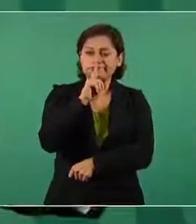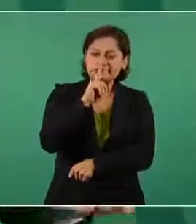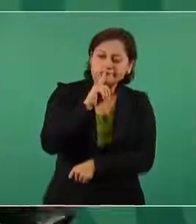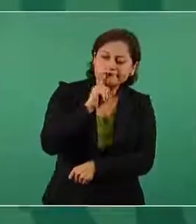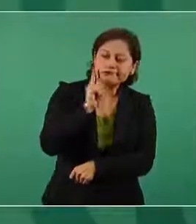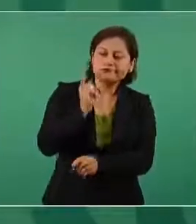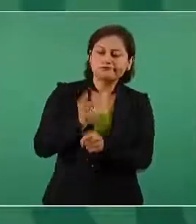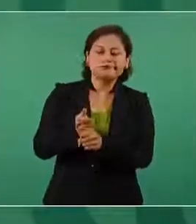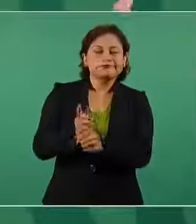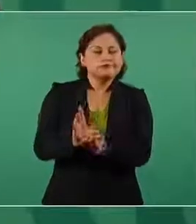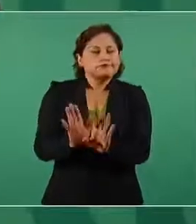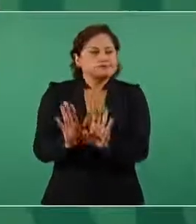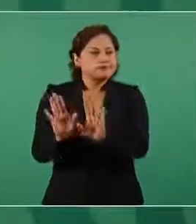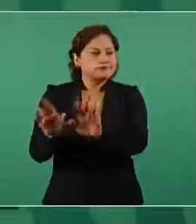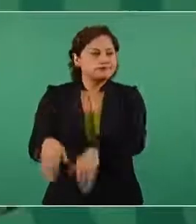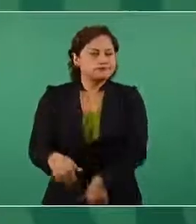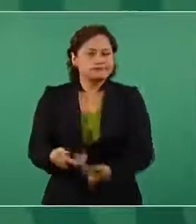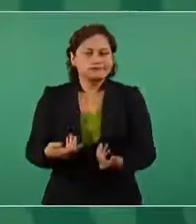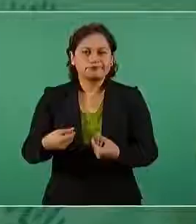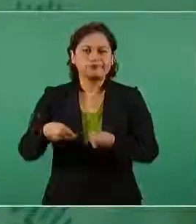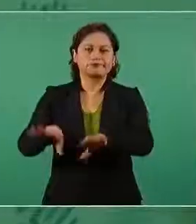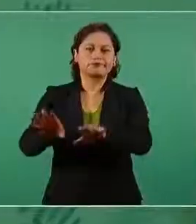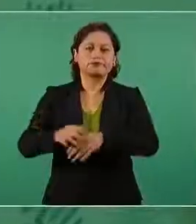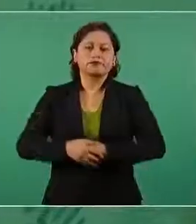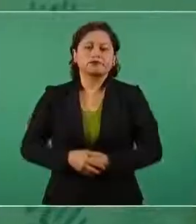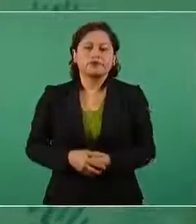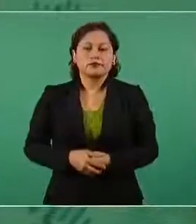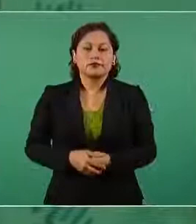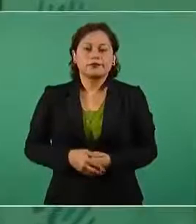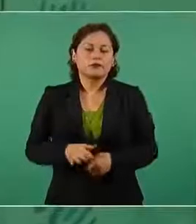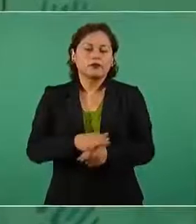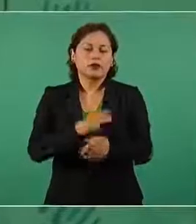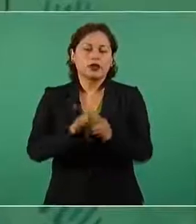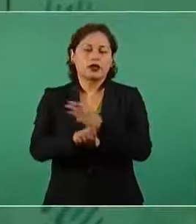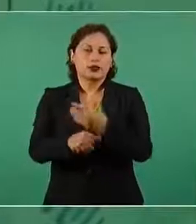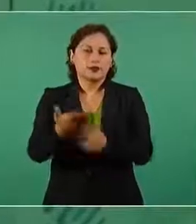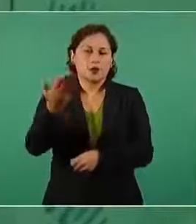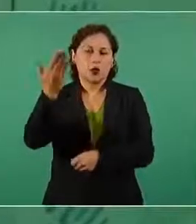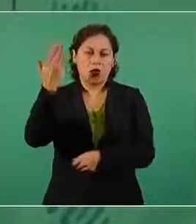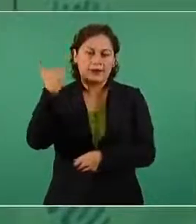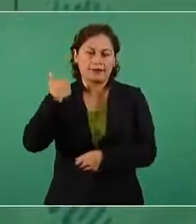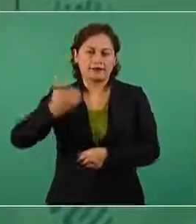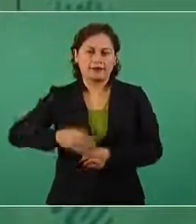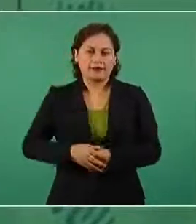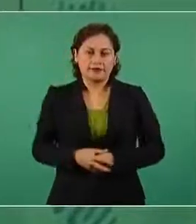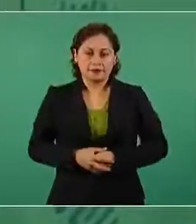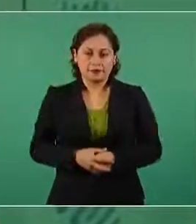Si se le preguntaba a la gente